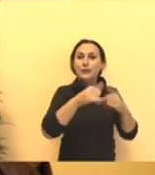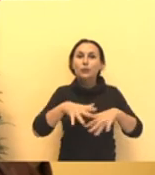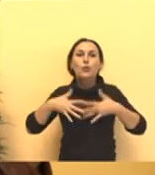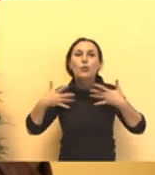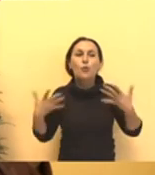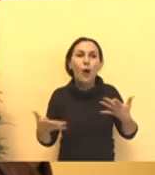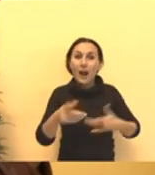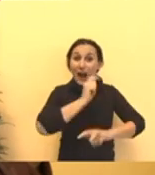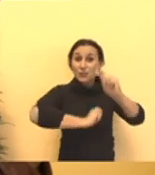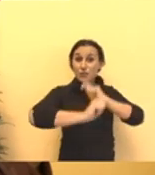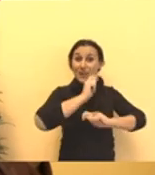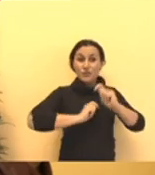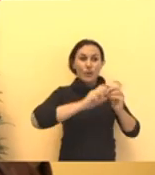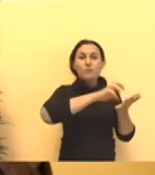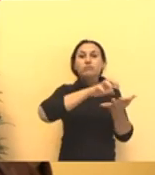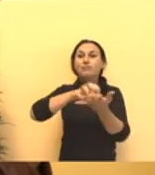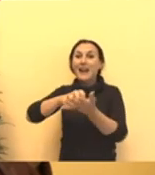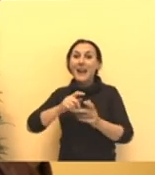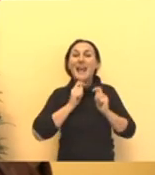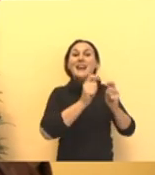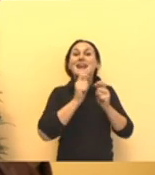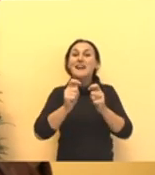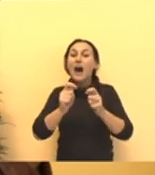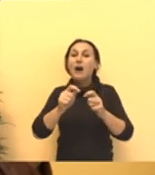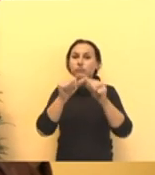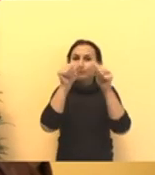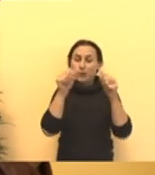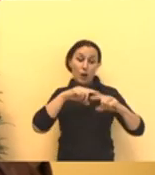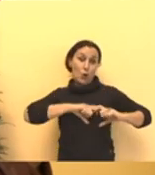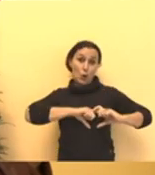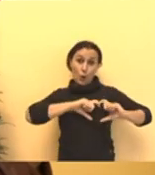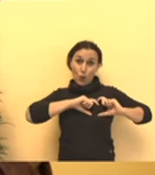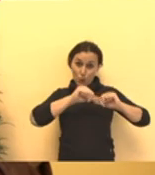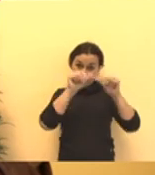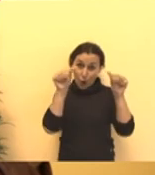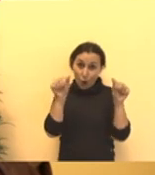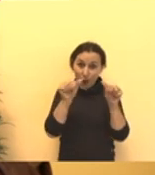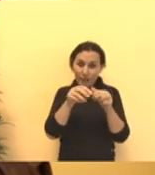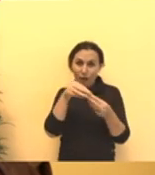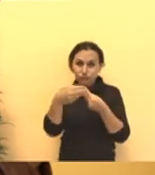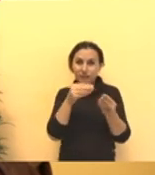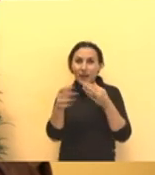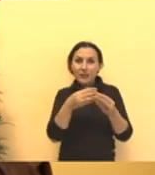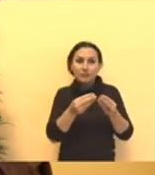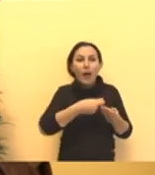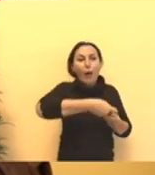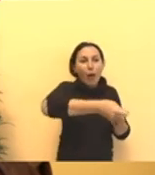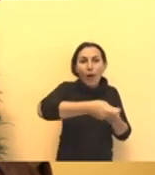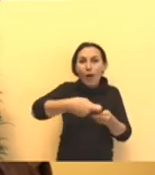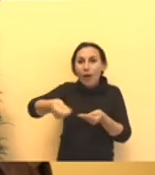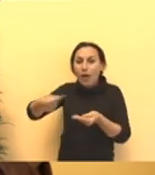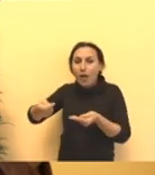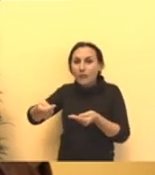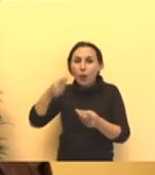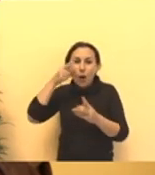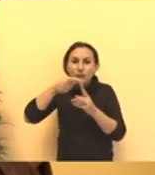un corazoncito, literal, no estoy de cachondeo, un corazoncito para que lo pintáramos y después se hacía